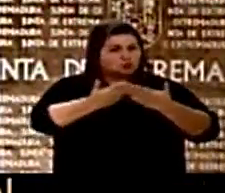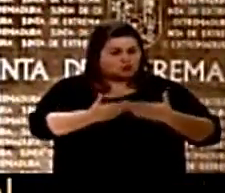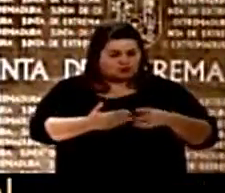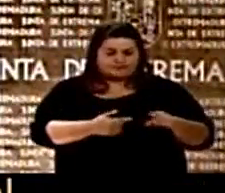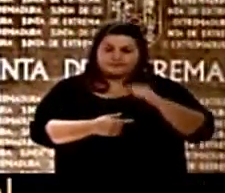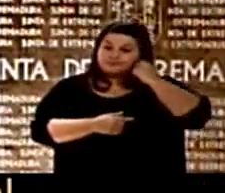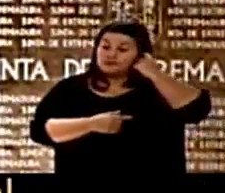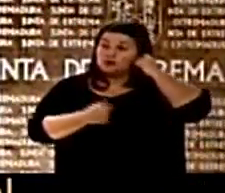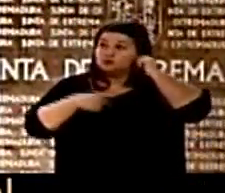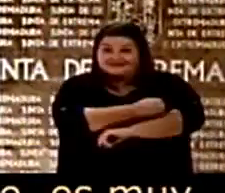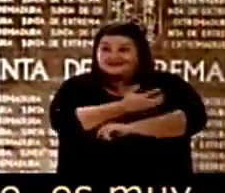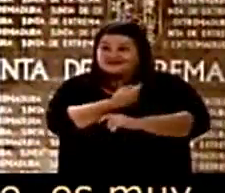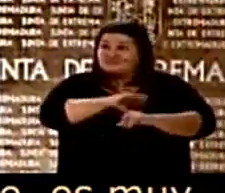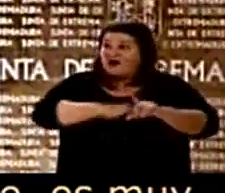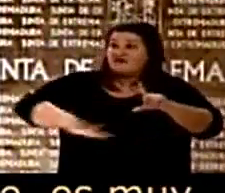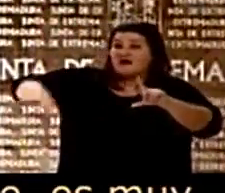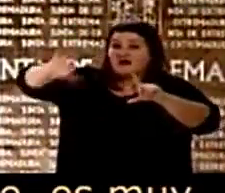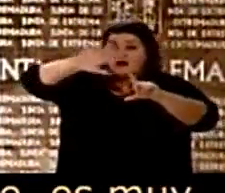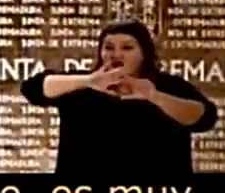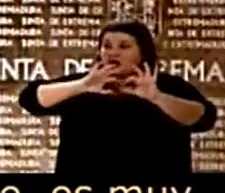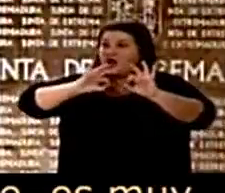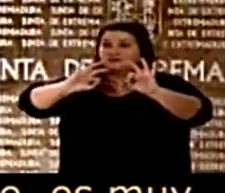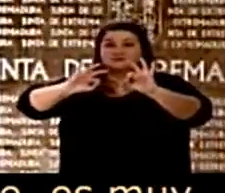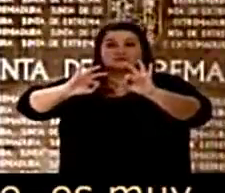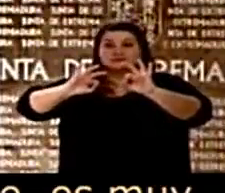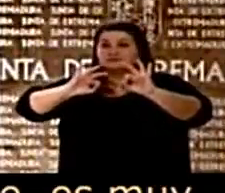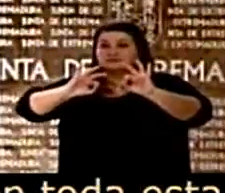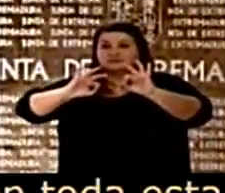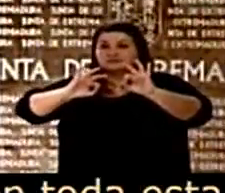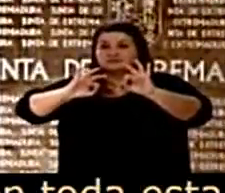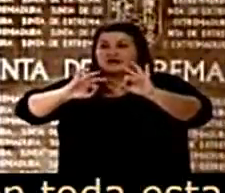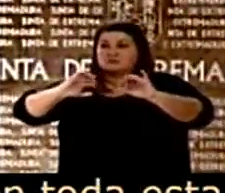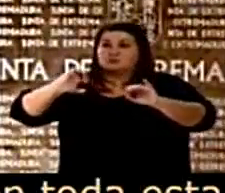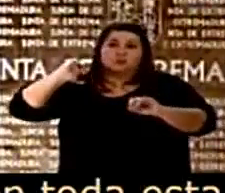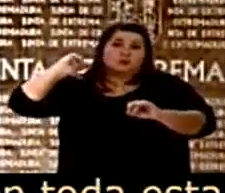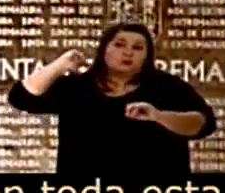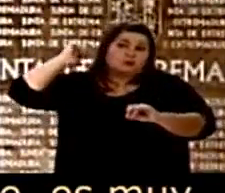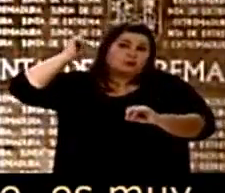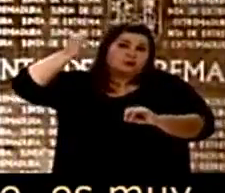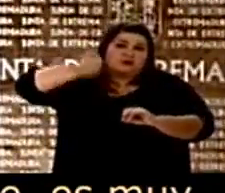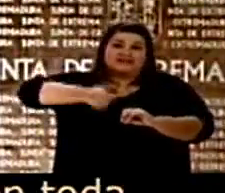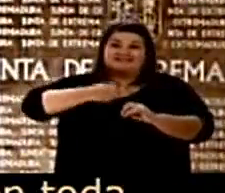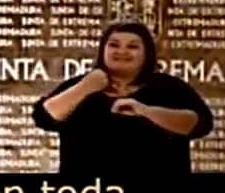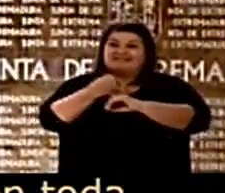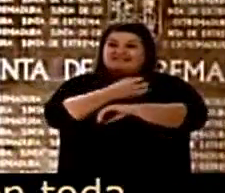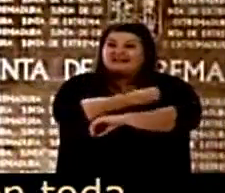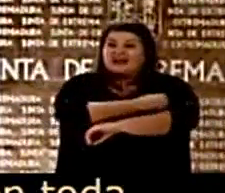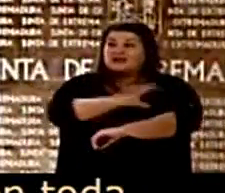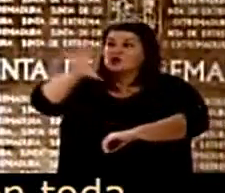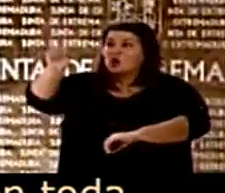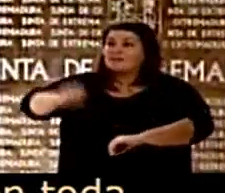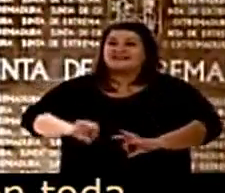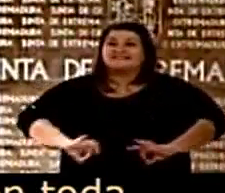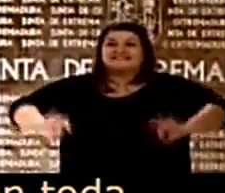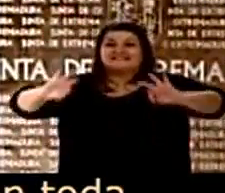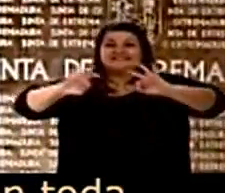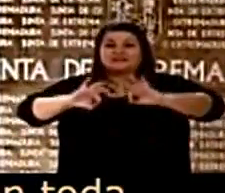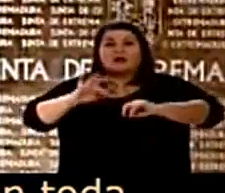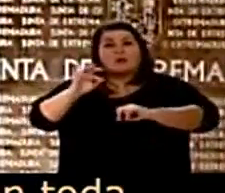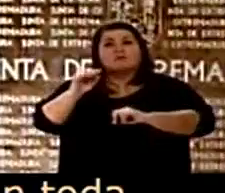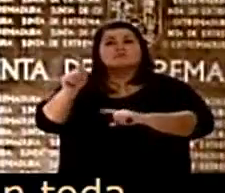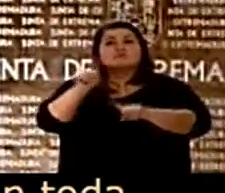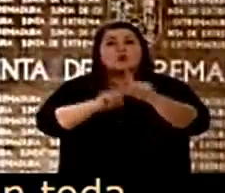prevemos que para el segundo es el que hace años que no se compra un tren, que además ha habido problemas